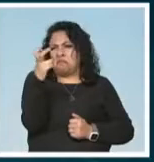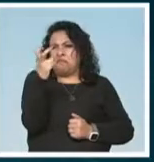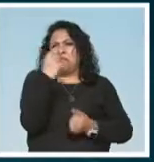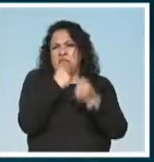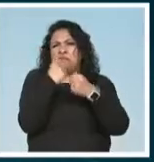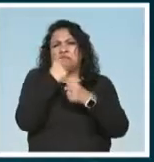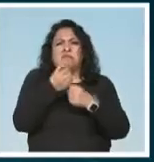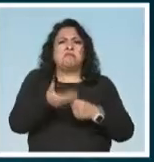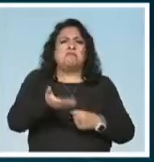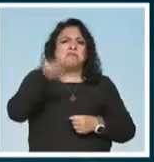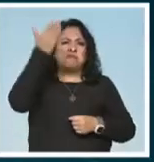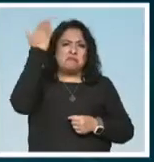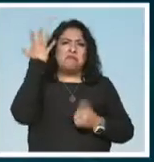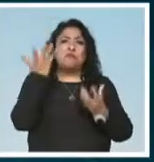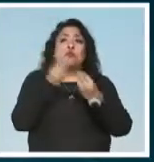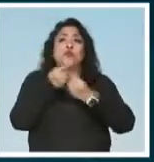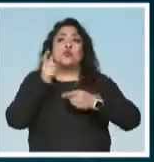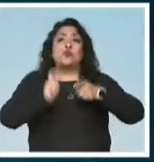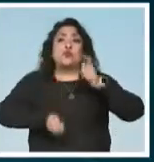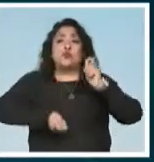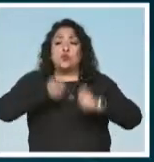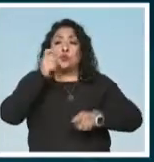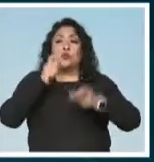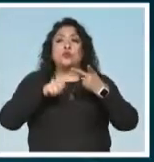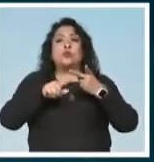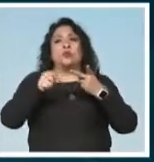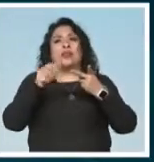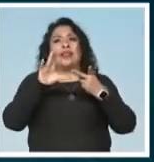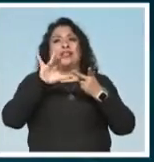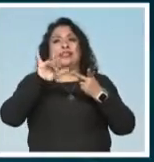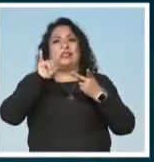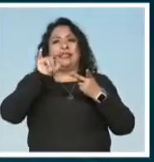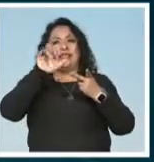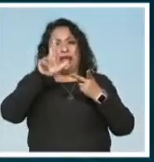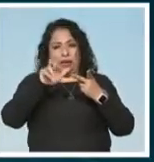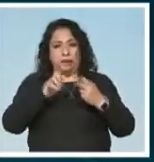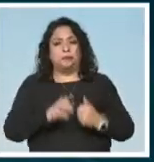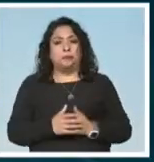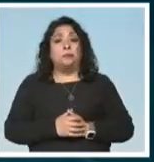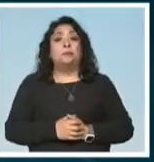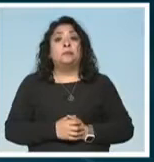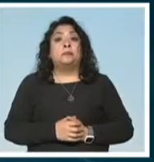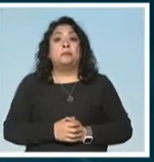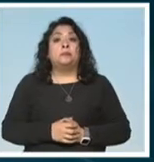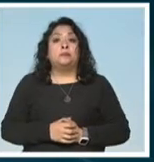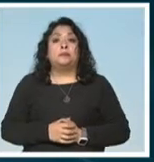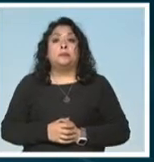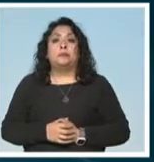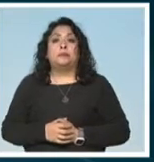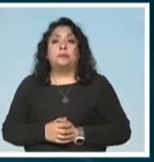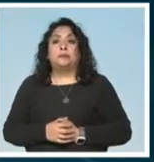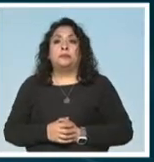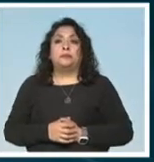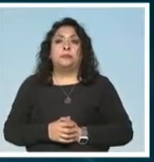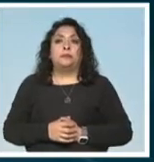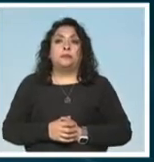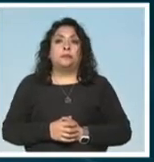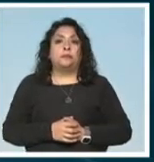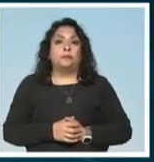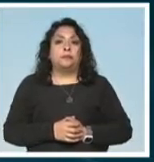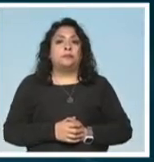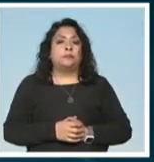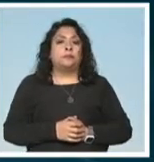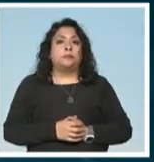200 years ago, and that from for tambour or sitar, and